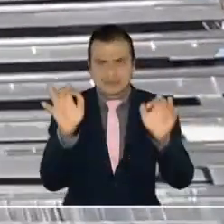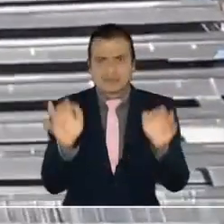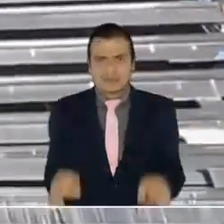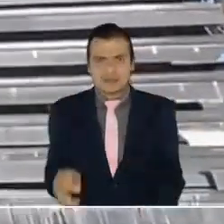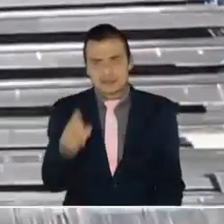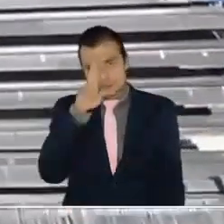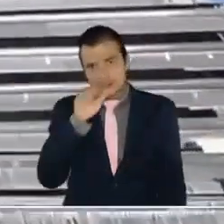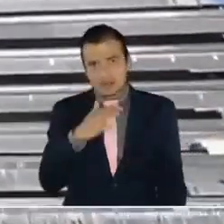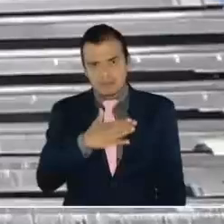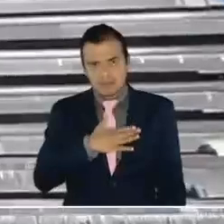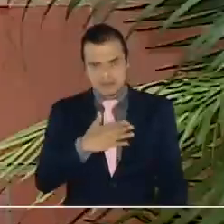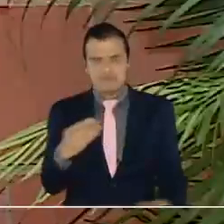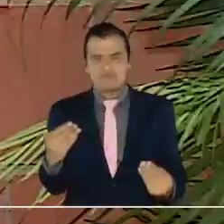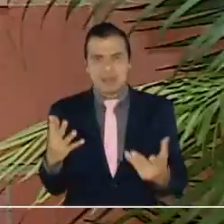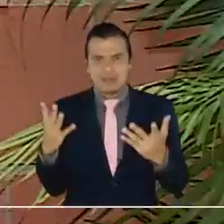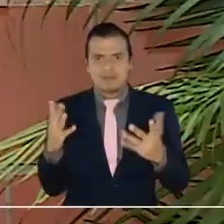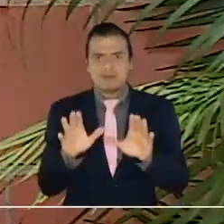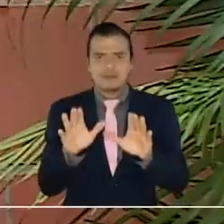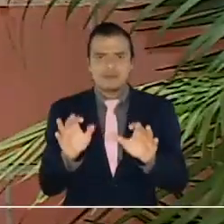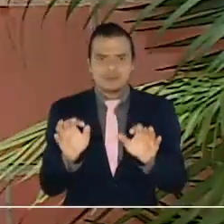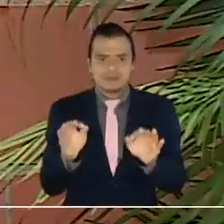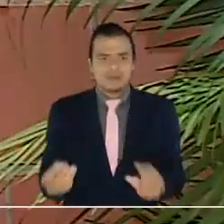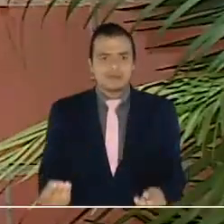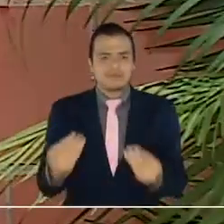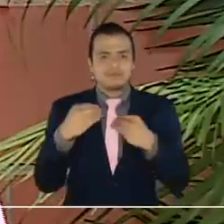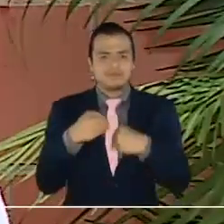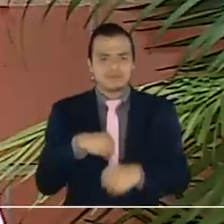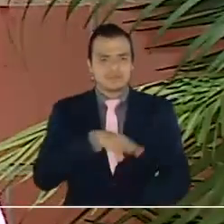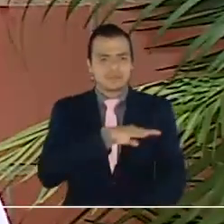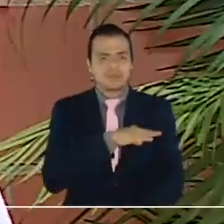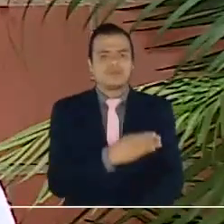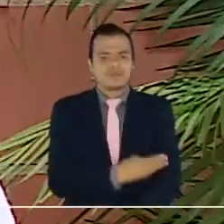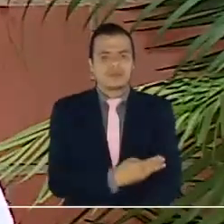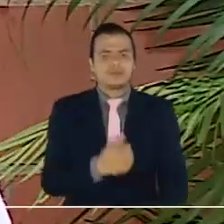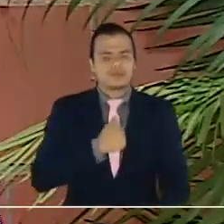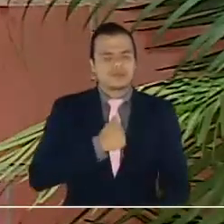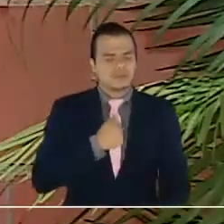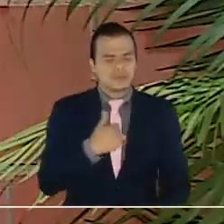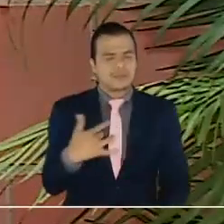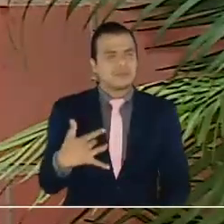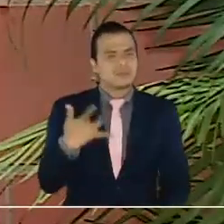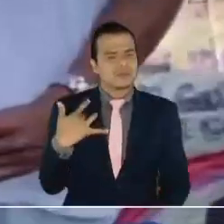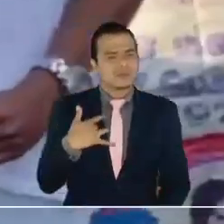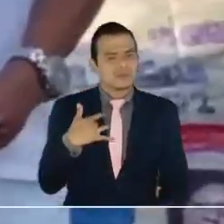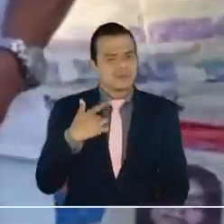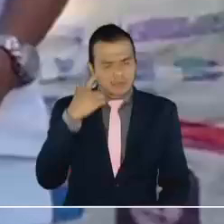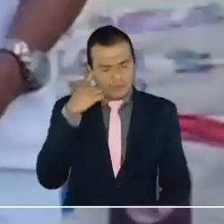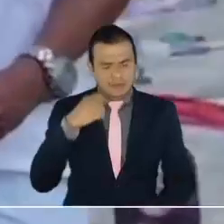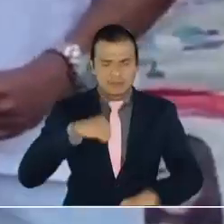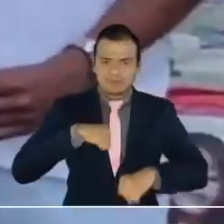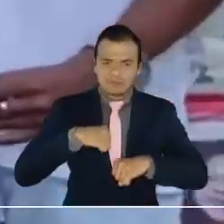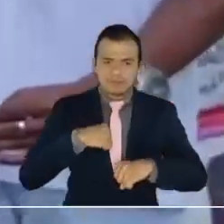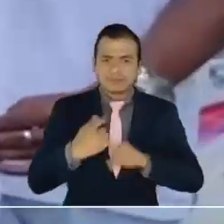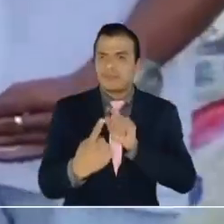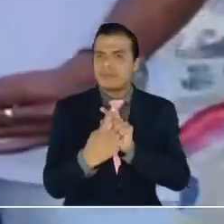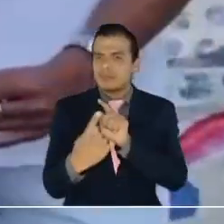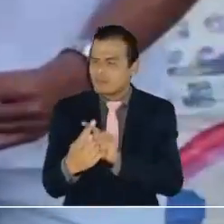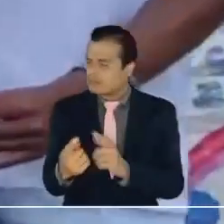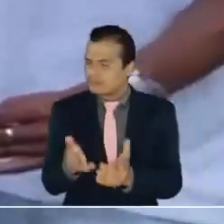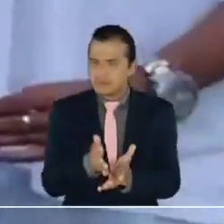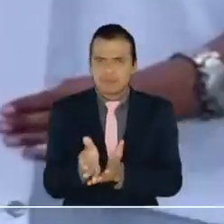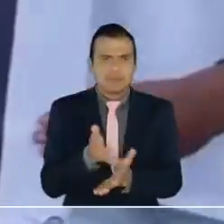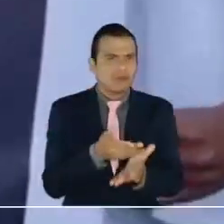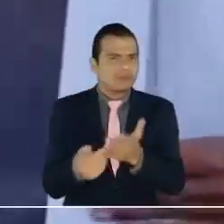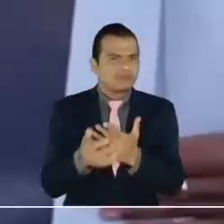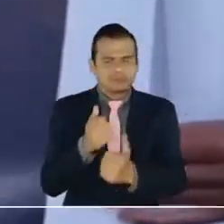eso es lo que me da fuerzas a mí. Y eso es lo que me da fuerzas para recibir los medios de comunicación. Uno de los recursos que está pidiendo la familia de